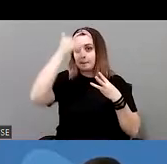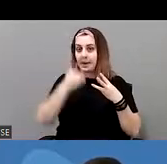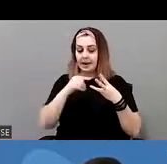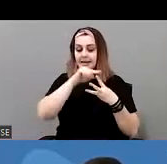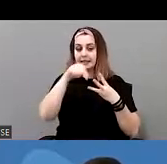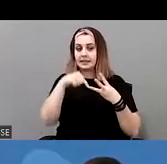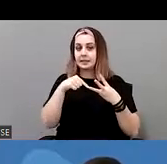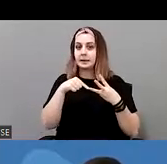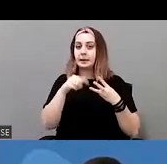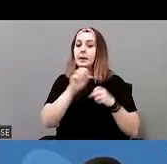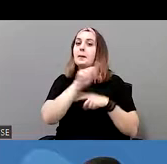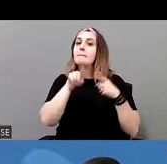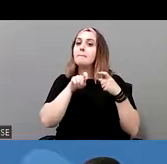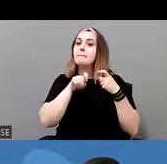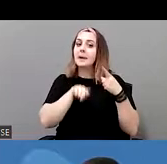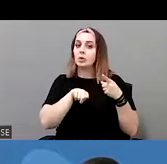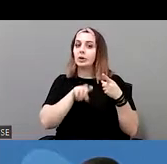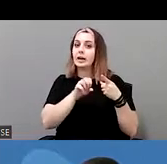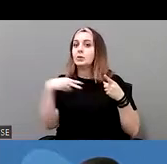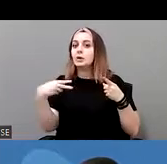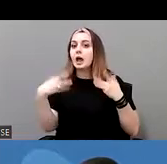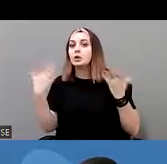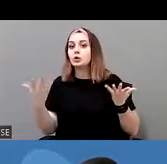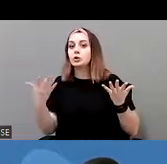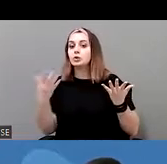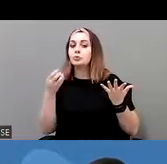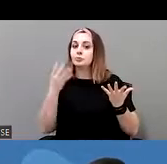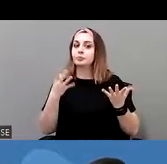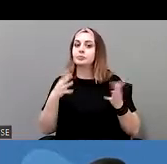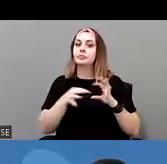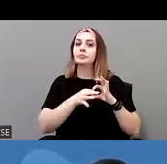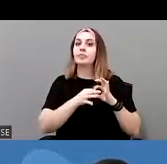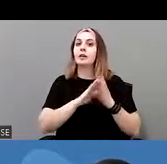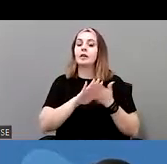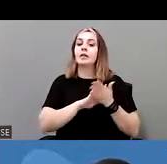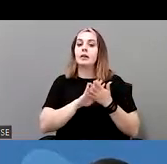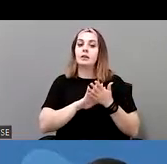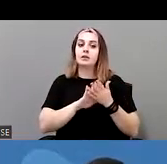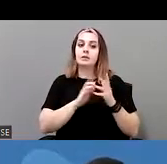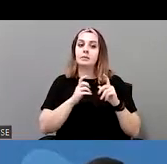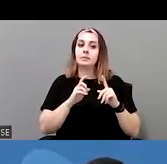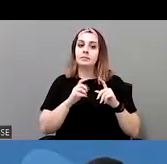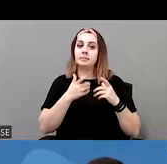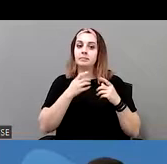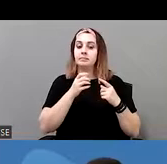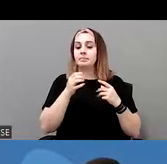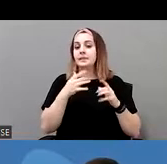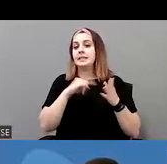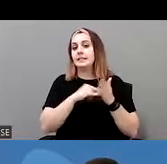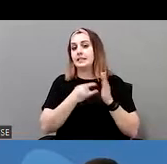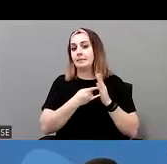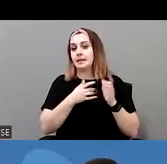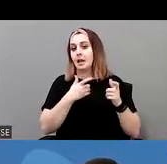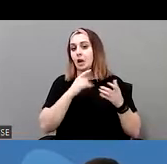de las preguntas formuladas, todas ellas fueron relativas primeramente a los SAC, a los sistemas de comunicación,